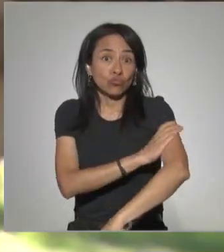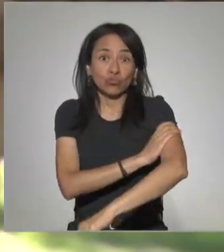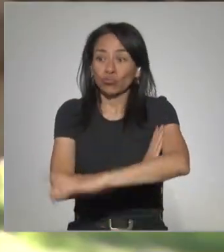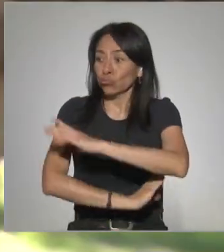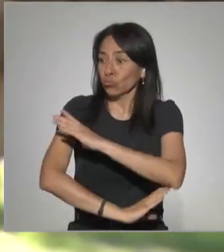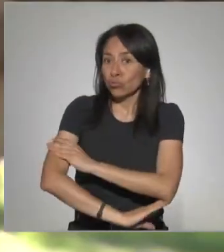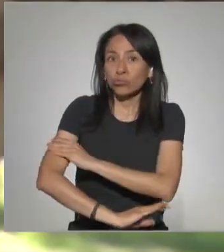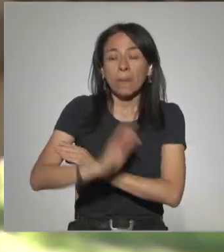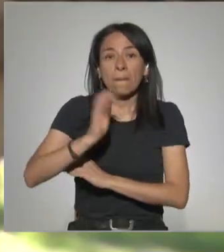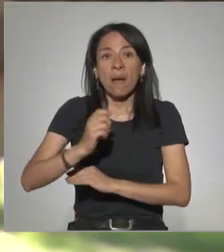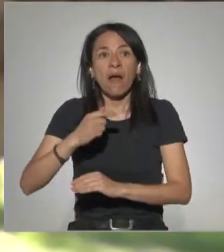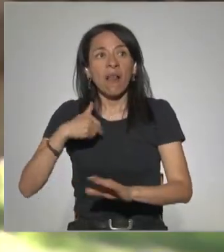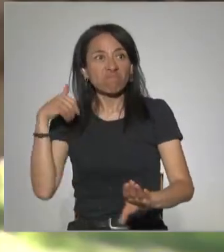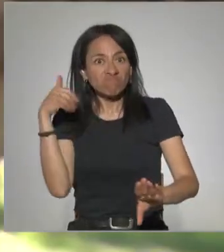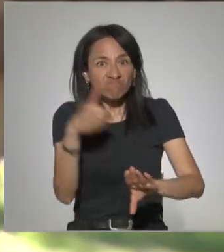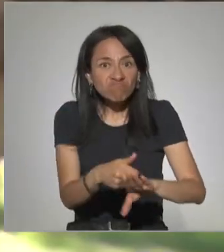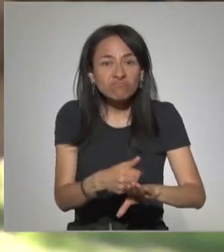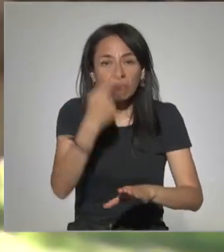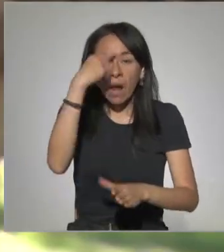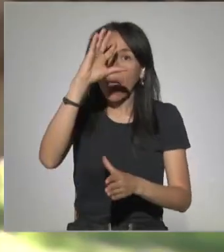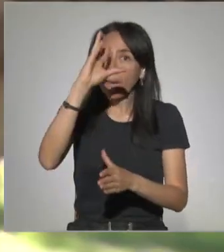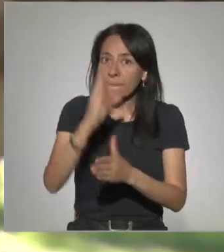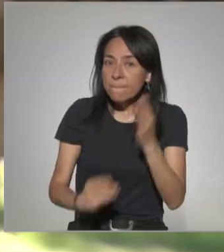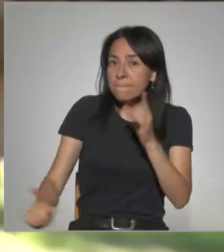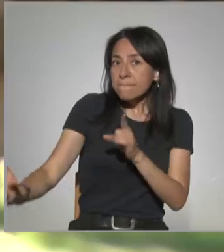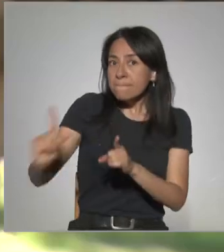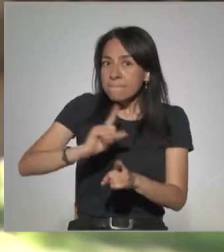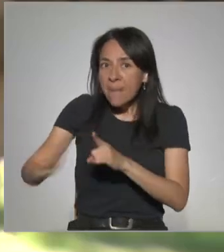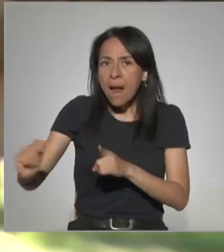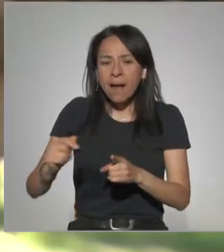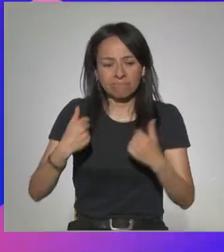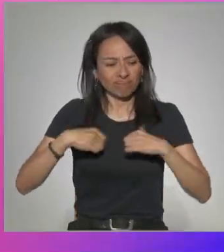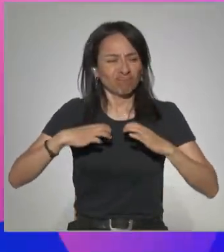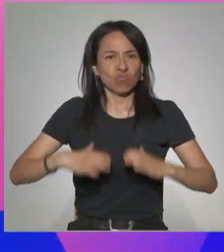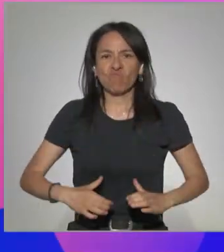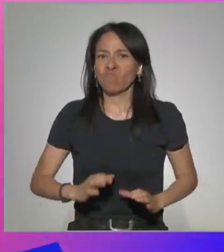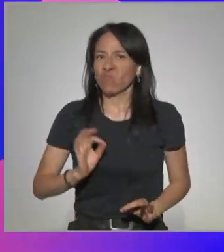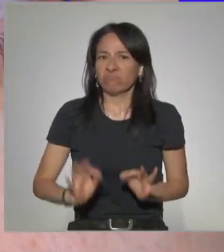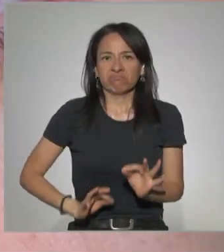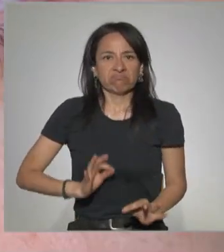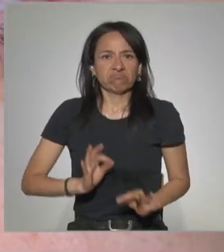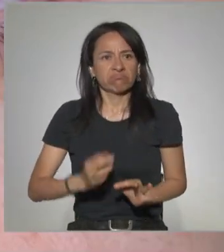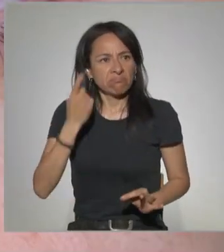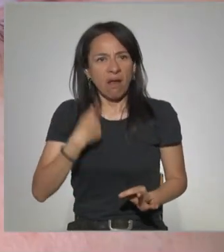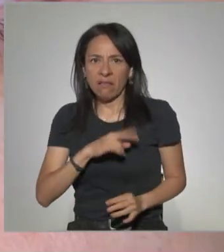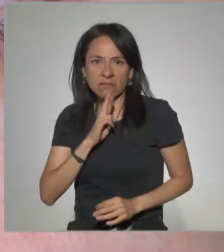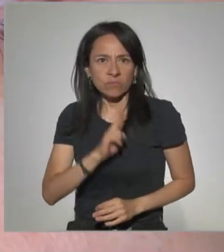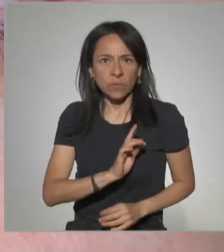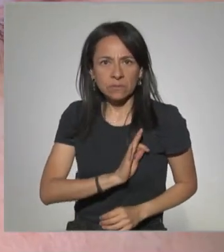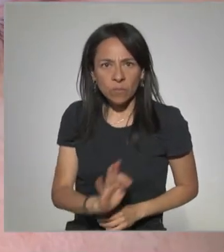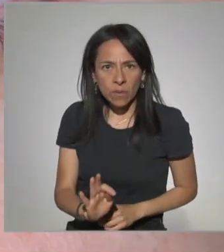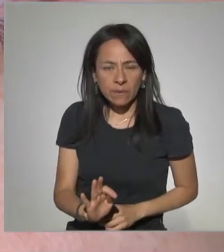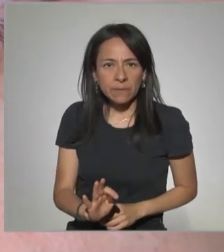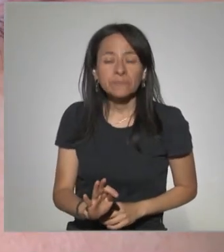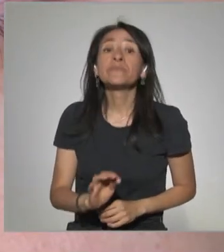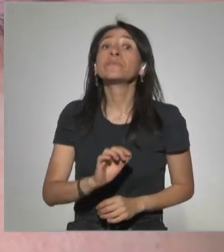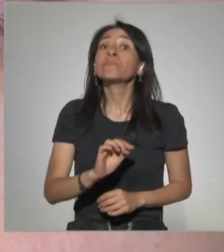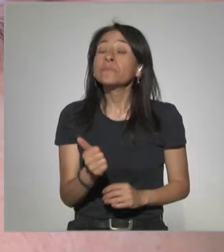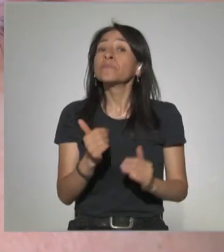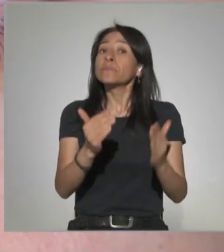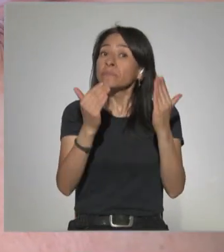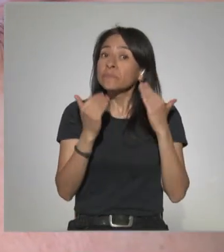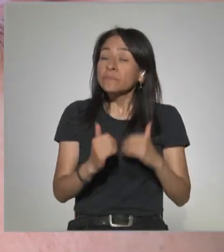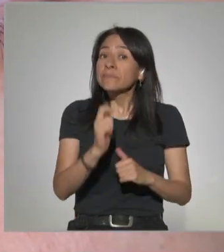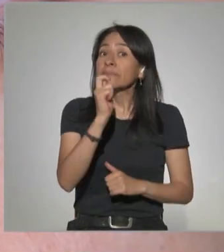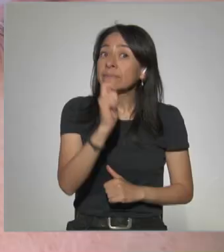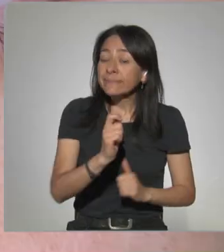o que huir, los músculos están listos para poder justamente reaccionar. Otra cosa que hace es poner al